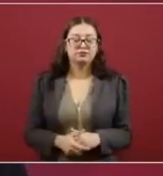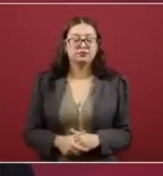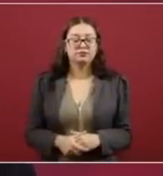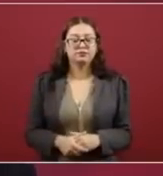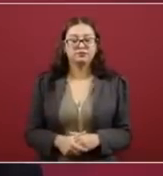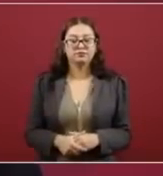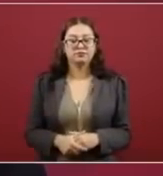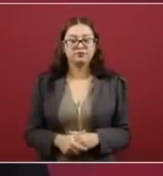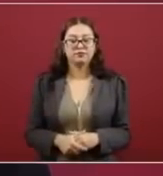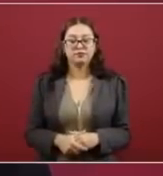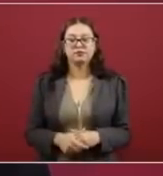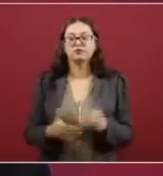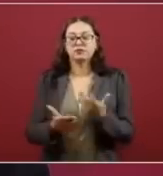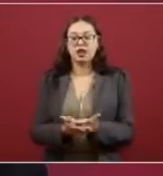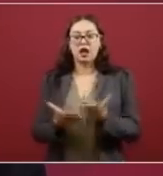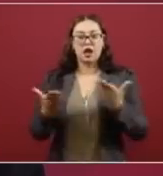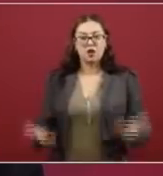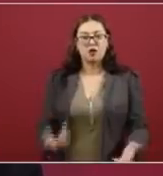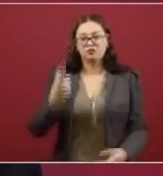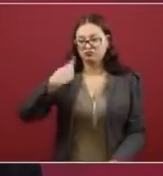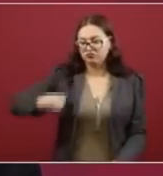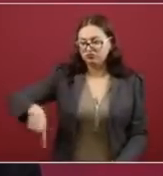que garantizamos nosotros